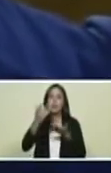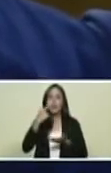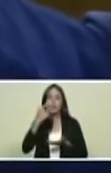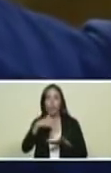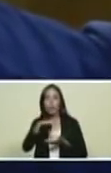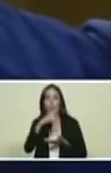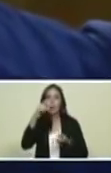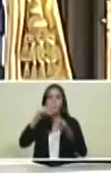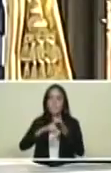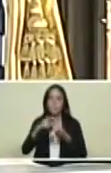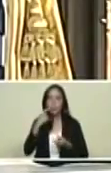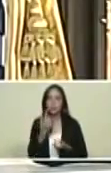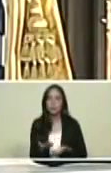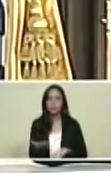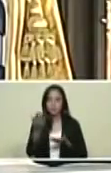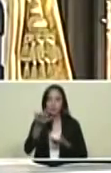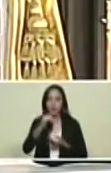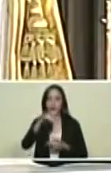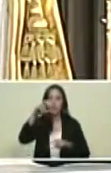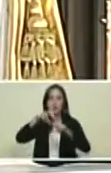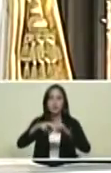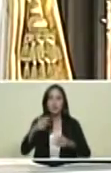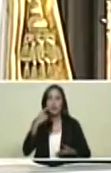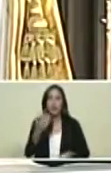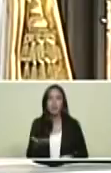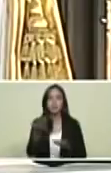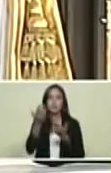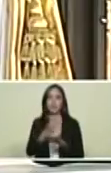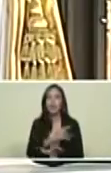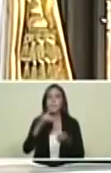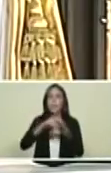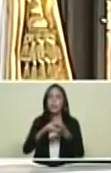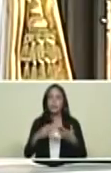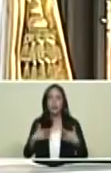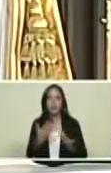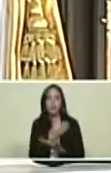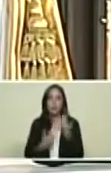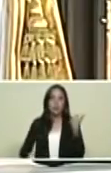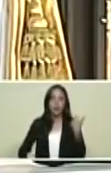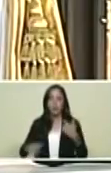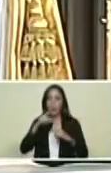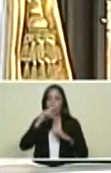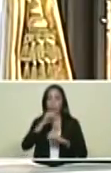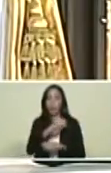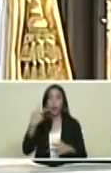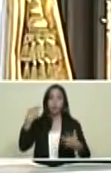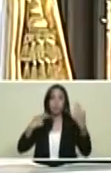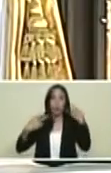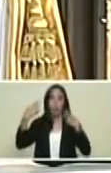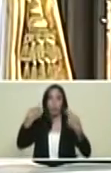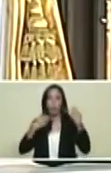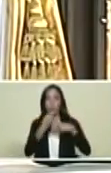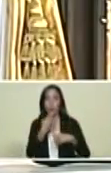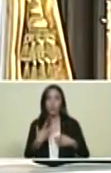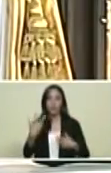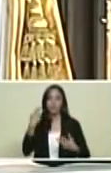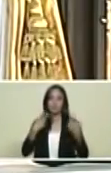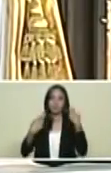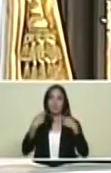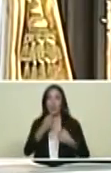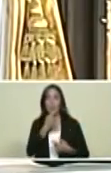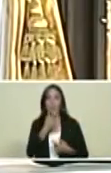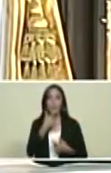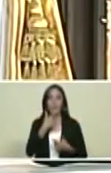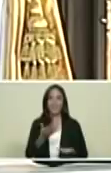Maduro, primera combatiente de la patria, con su nuevo look. Cilita, la